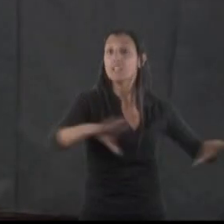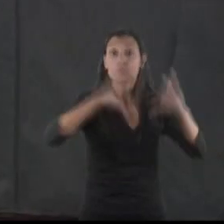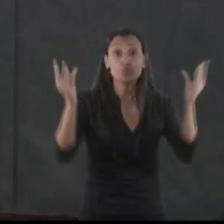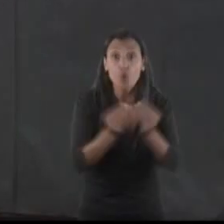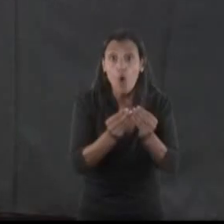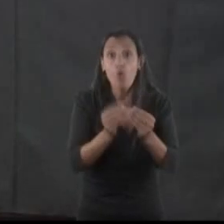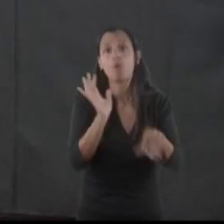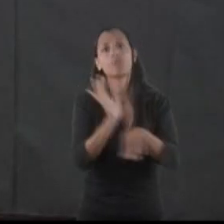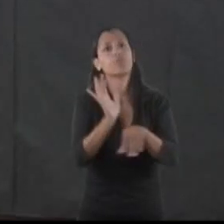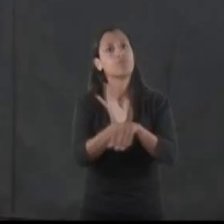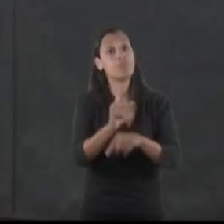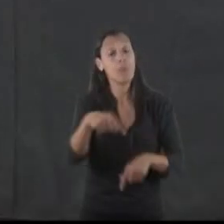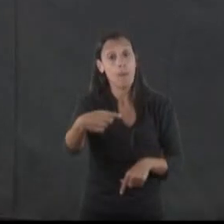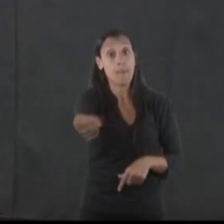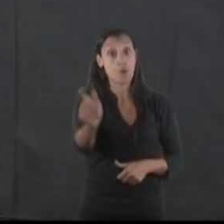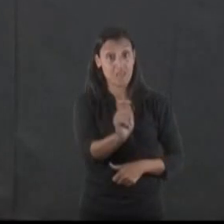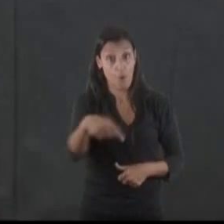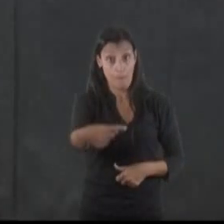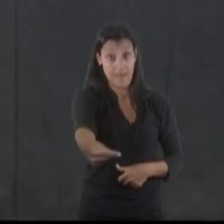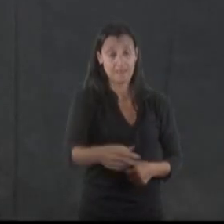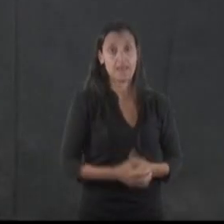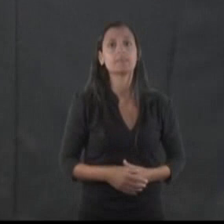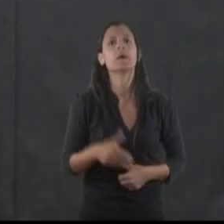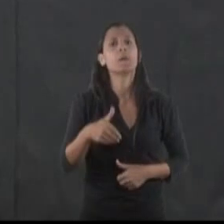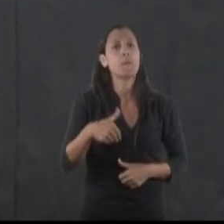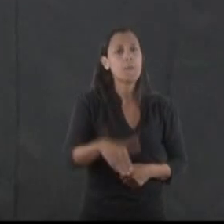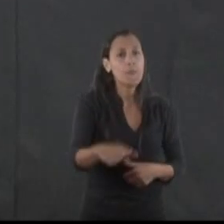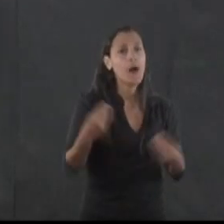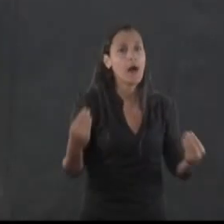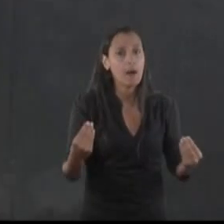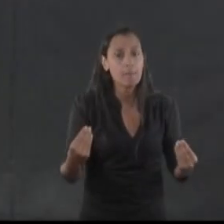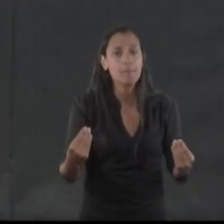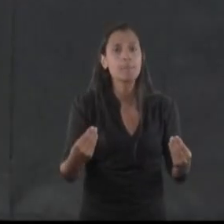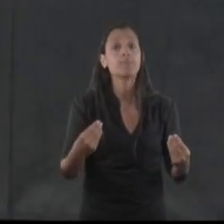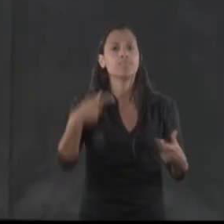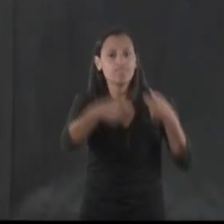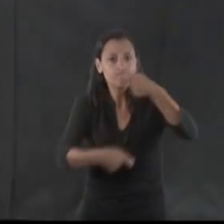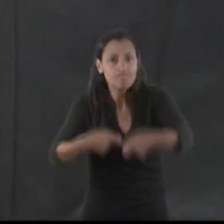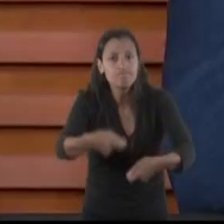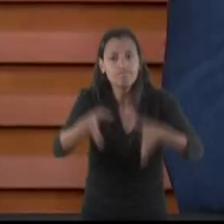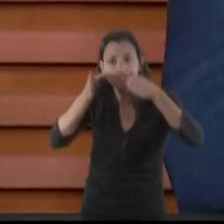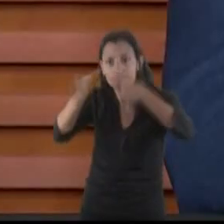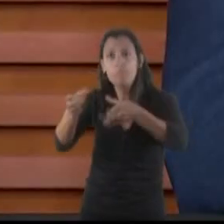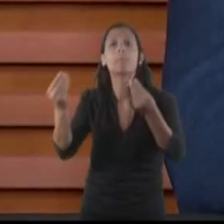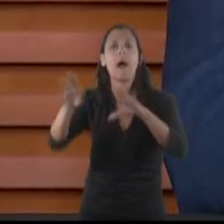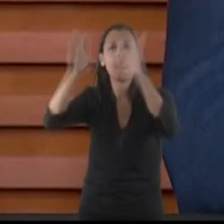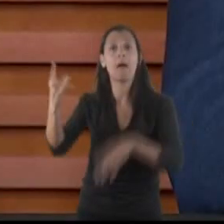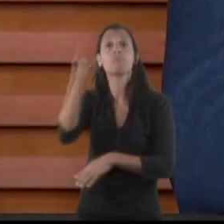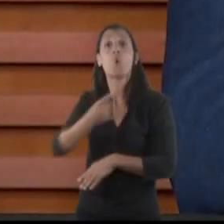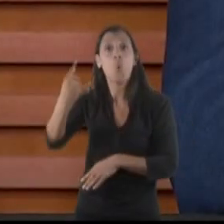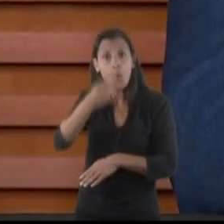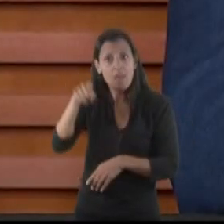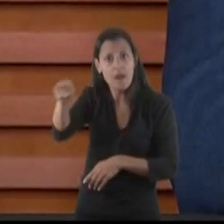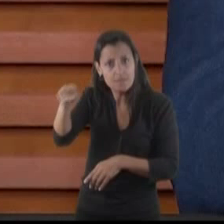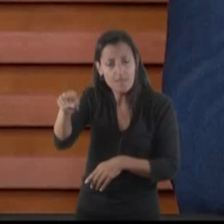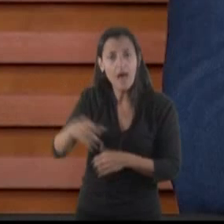miren, en los próximos meses vamos a poner el financiamiento para que la universidad